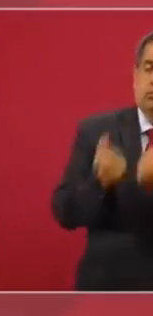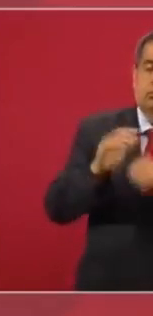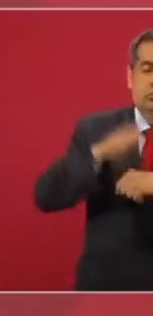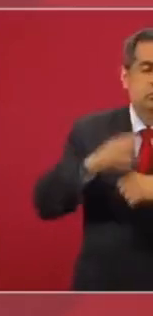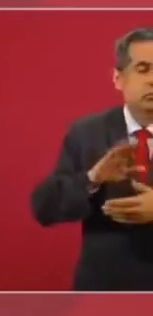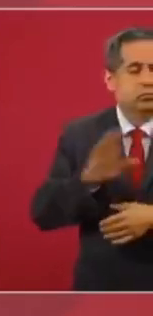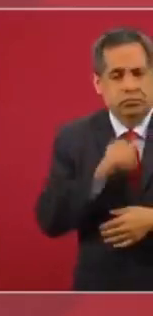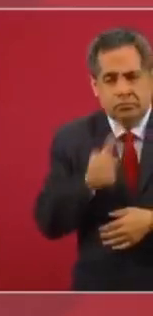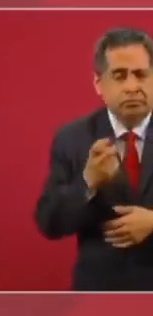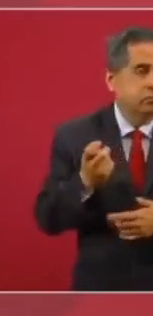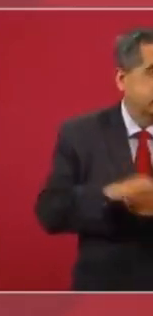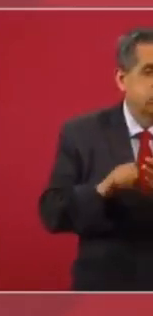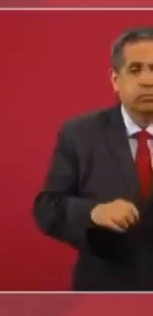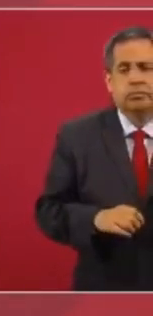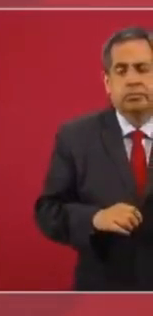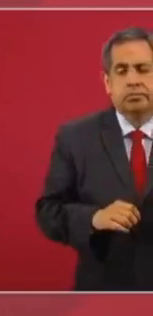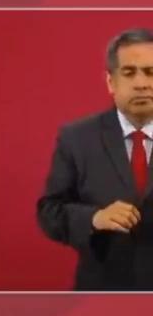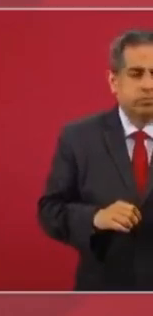mejor